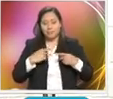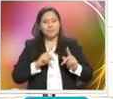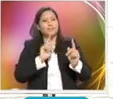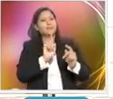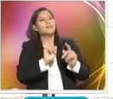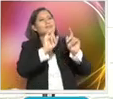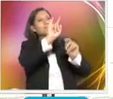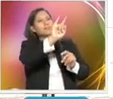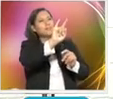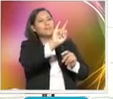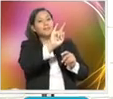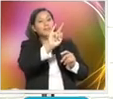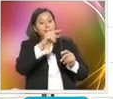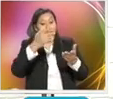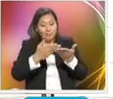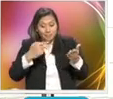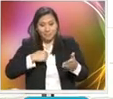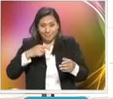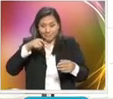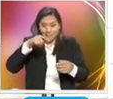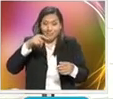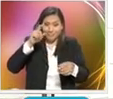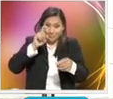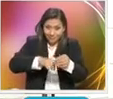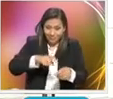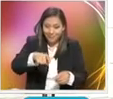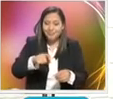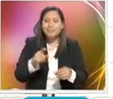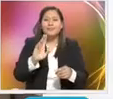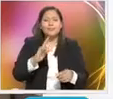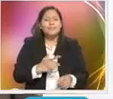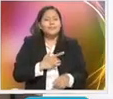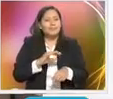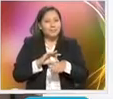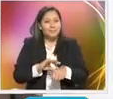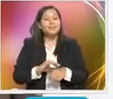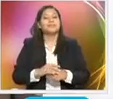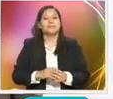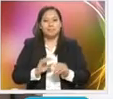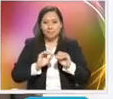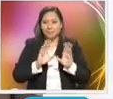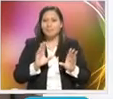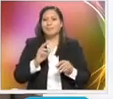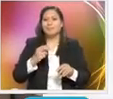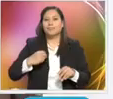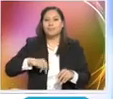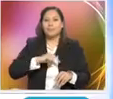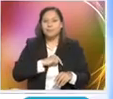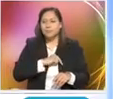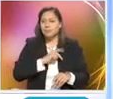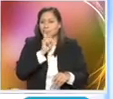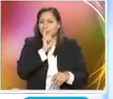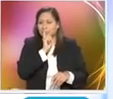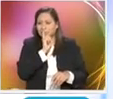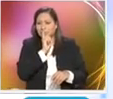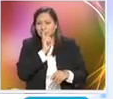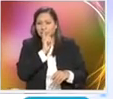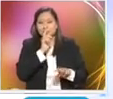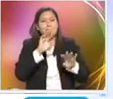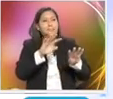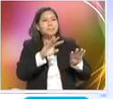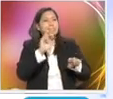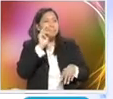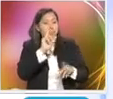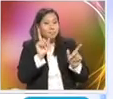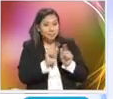obra de arte. Aquí los dos van a compartir uno dentro del otro. Por supuesto, entonces no somos simples espectadores,